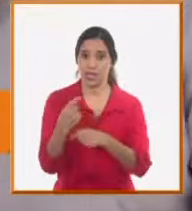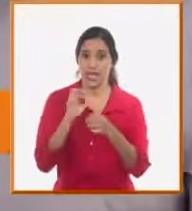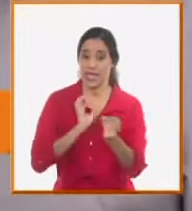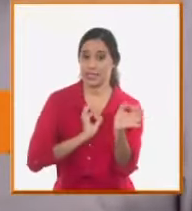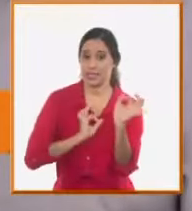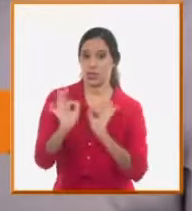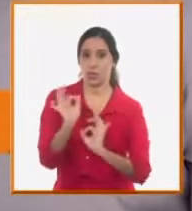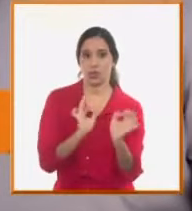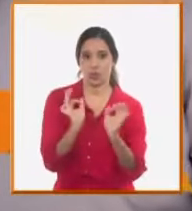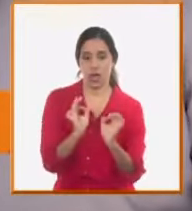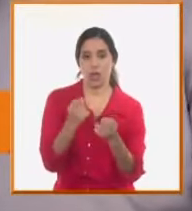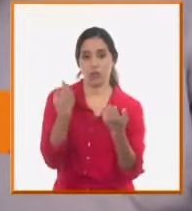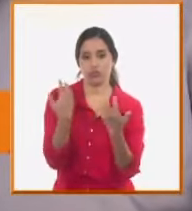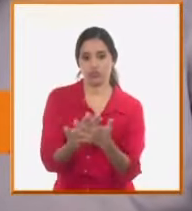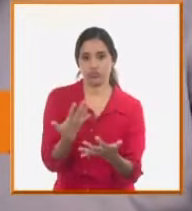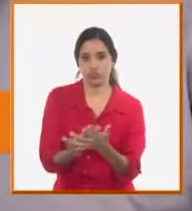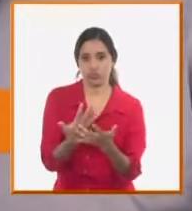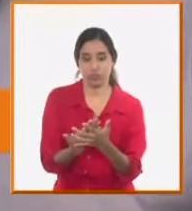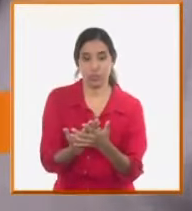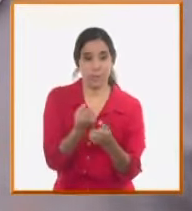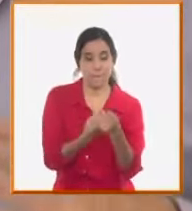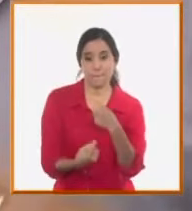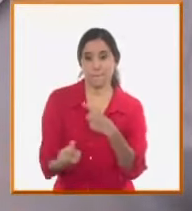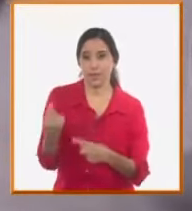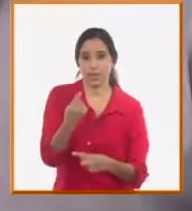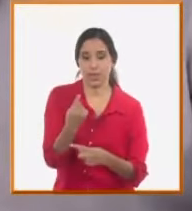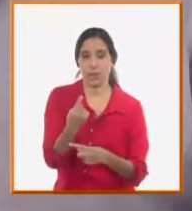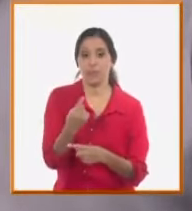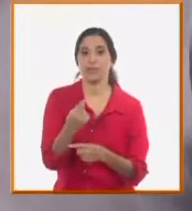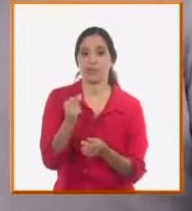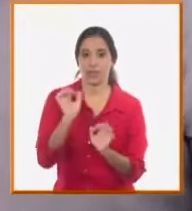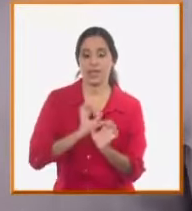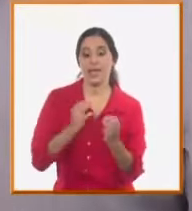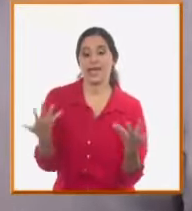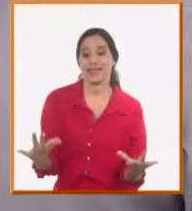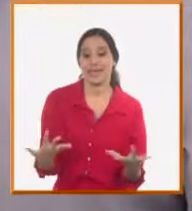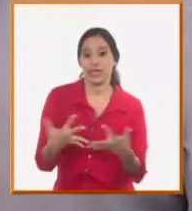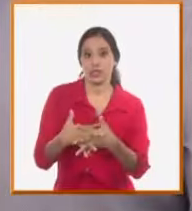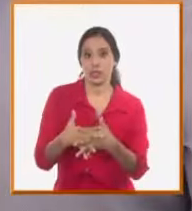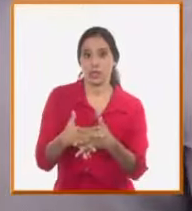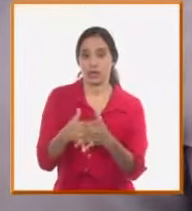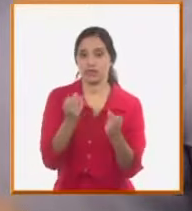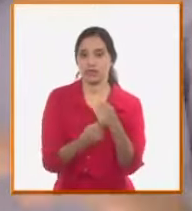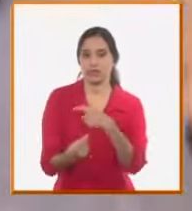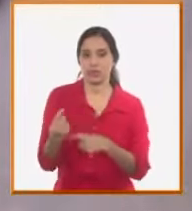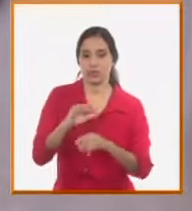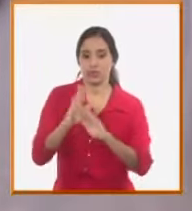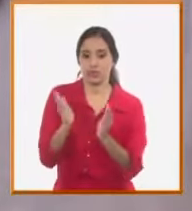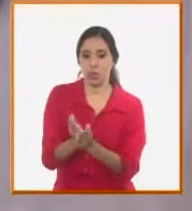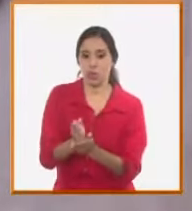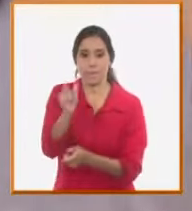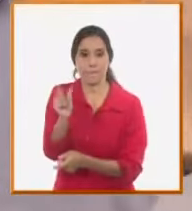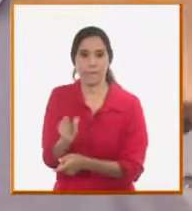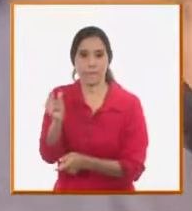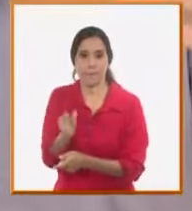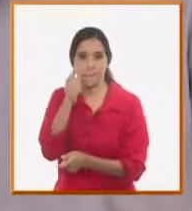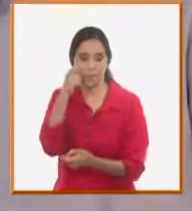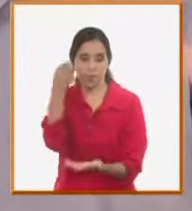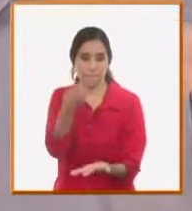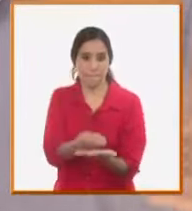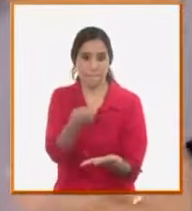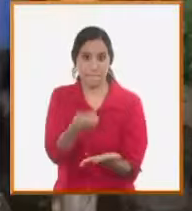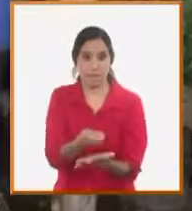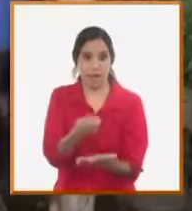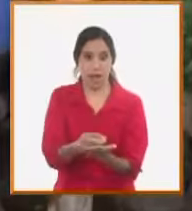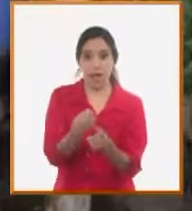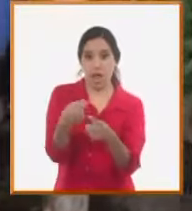un producto de seguro que se llama Seguro Más Resiliente, que vincula la prima que paga el productor al nivel de vulnerabilidades que